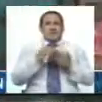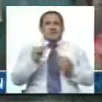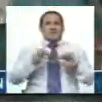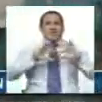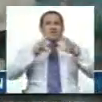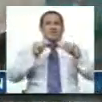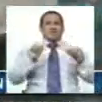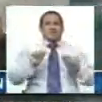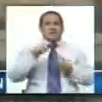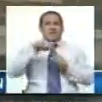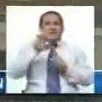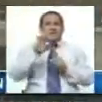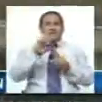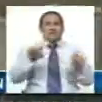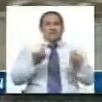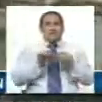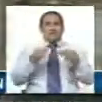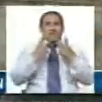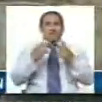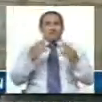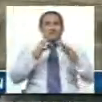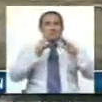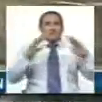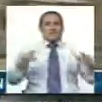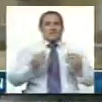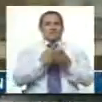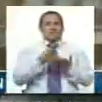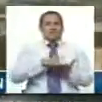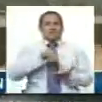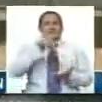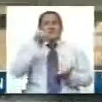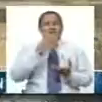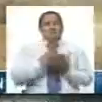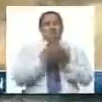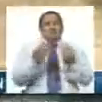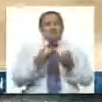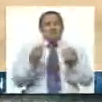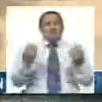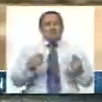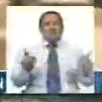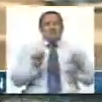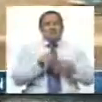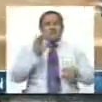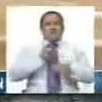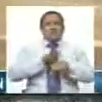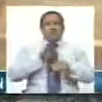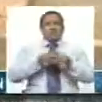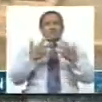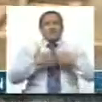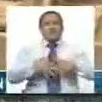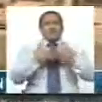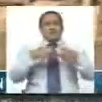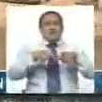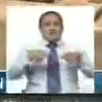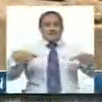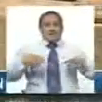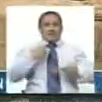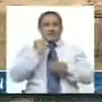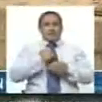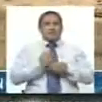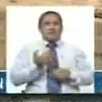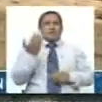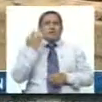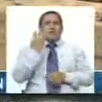Rosa Manuel de Atevitarte. Sus casas se llenan de polvo una y otra vez. El culpable, esta empresa ladrillera que funciona